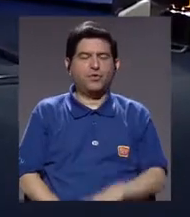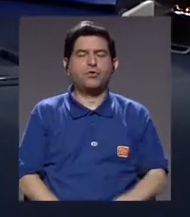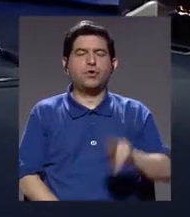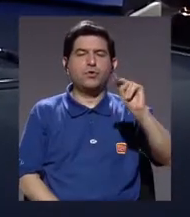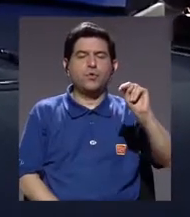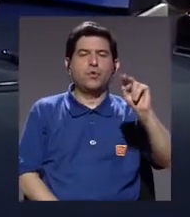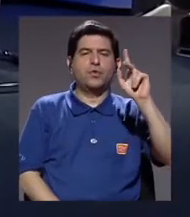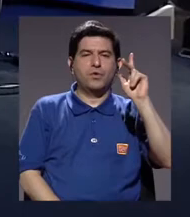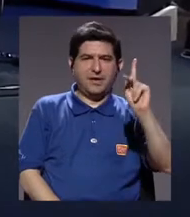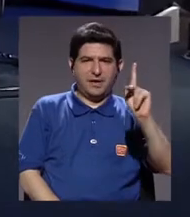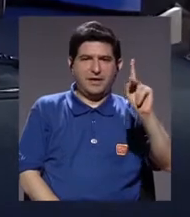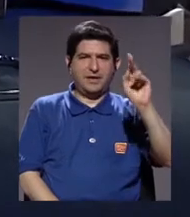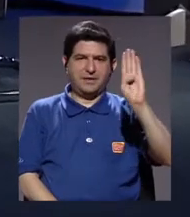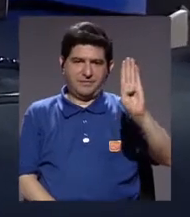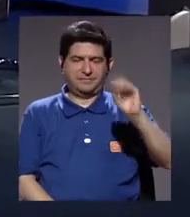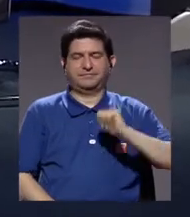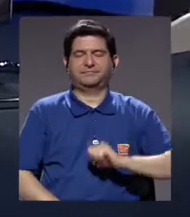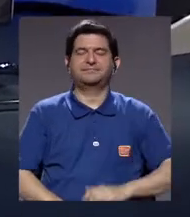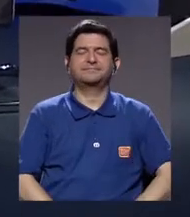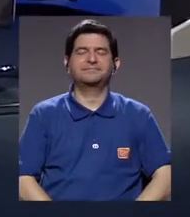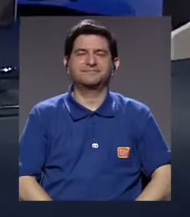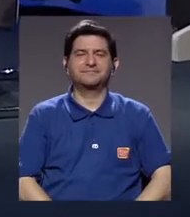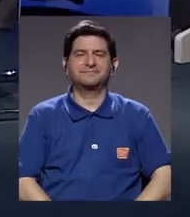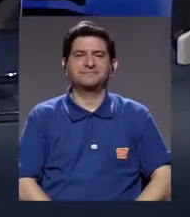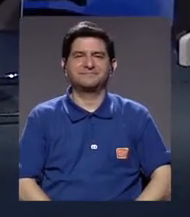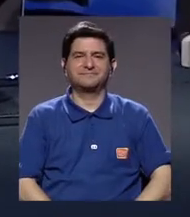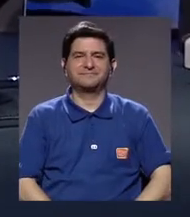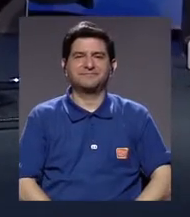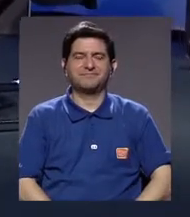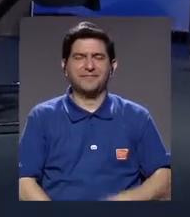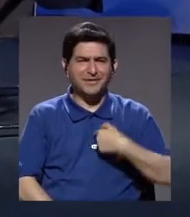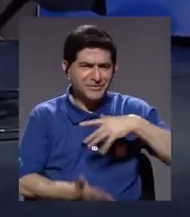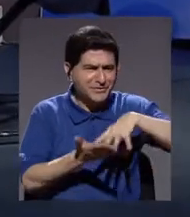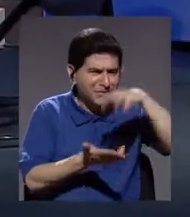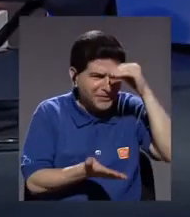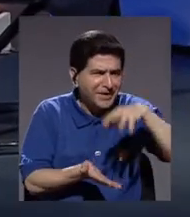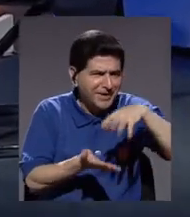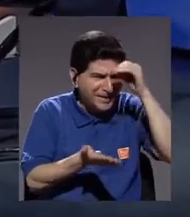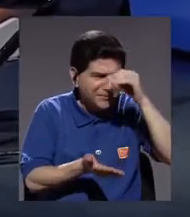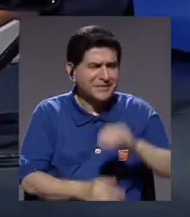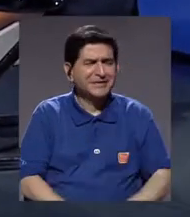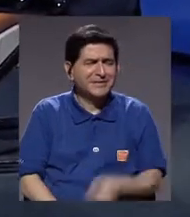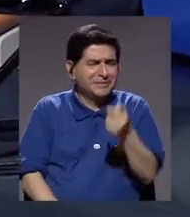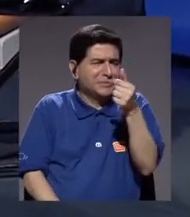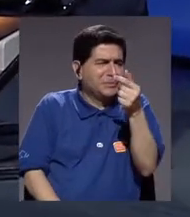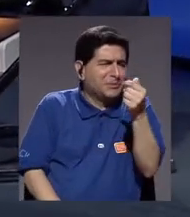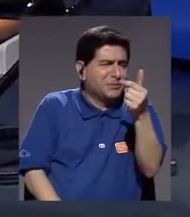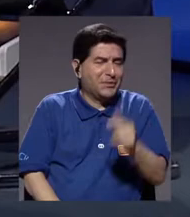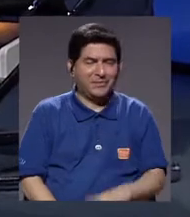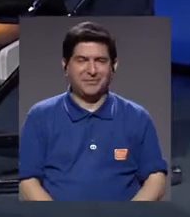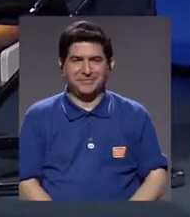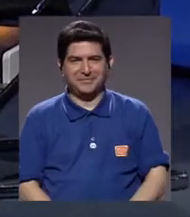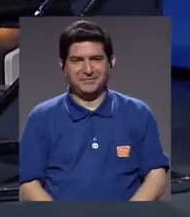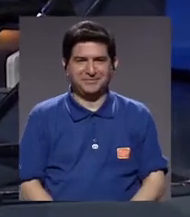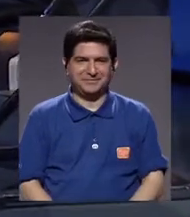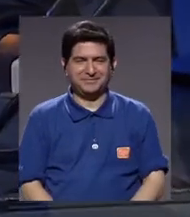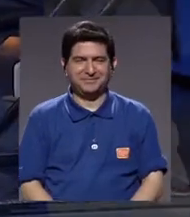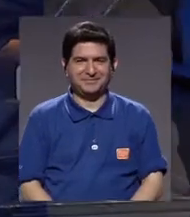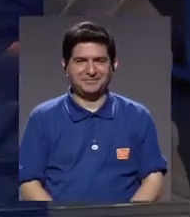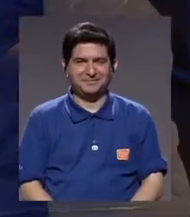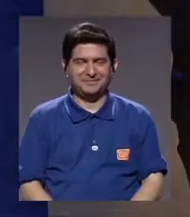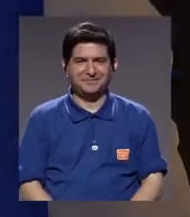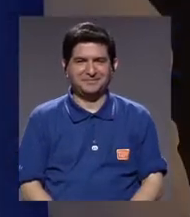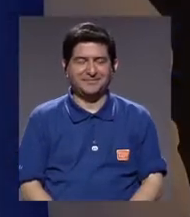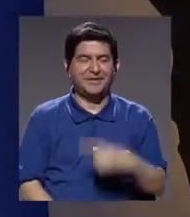Nuri Kaya Bakabalche. Estoy aprendiendo, don Nuri, apenas. Así que,